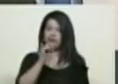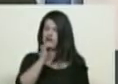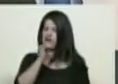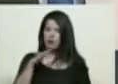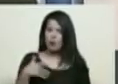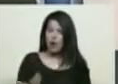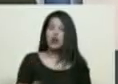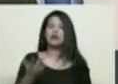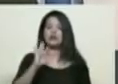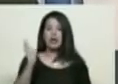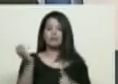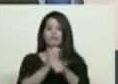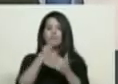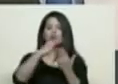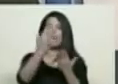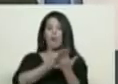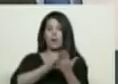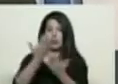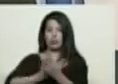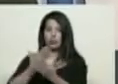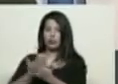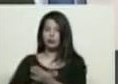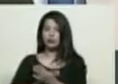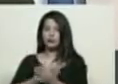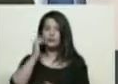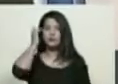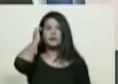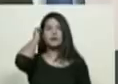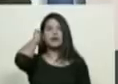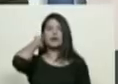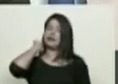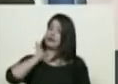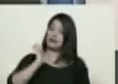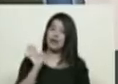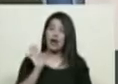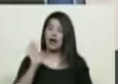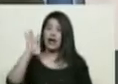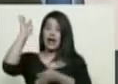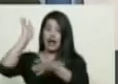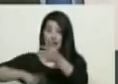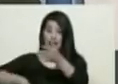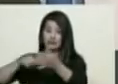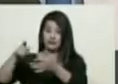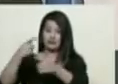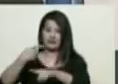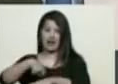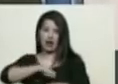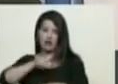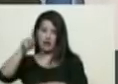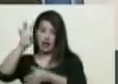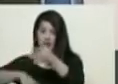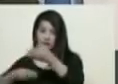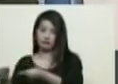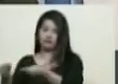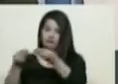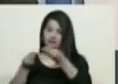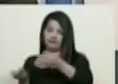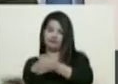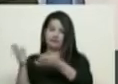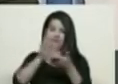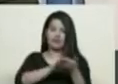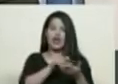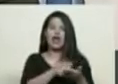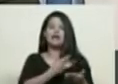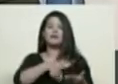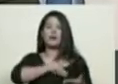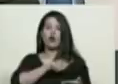incautación de varios documentos que han sido traducido incluso del catalán al castellano ellos nos ha